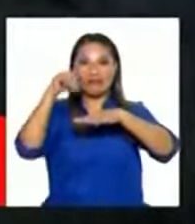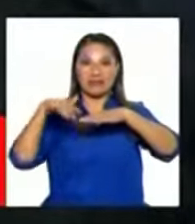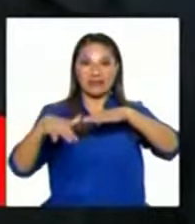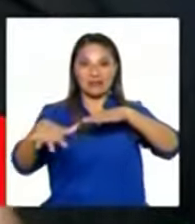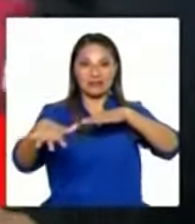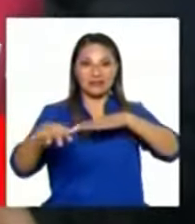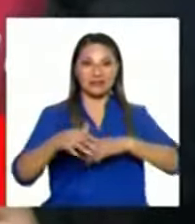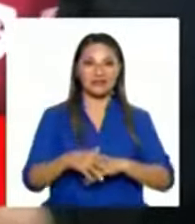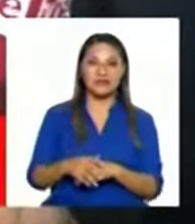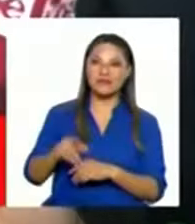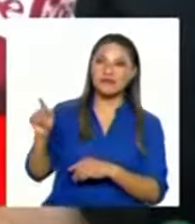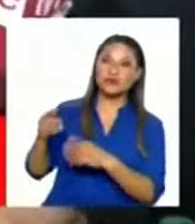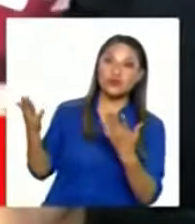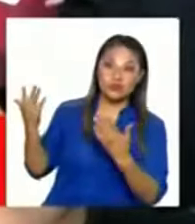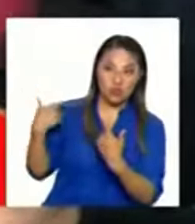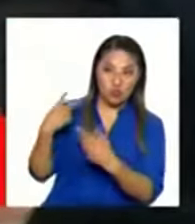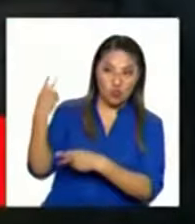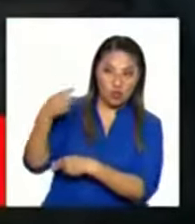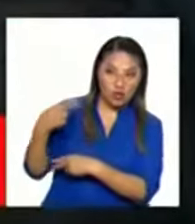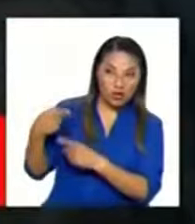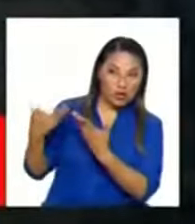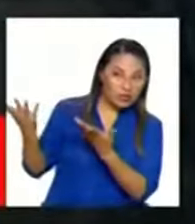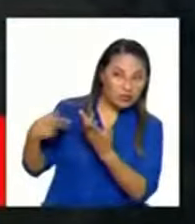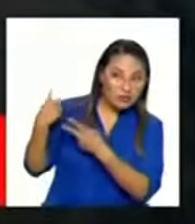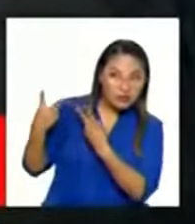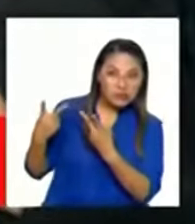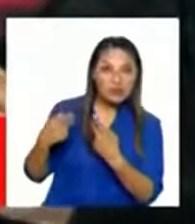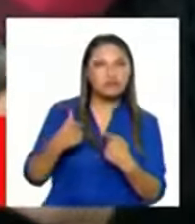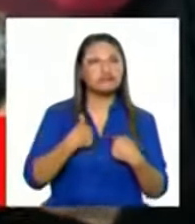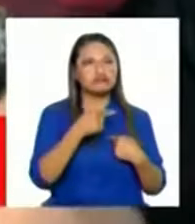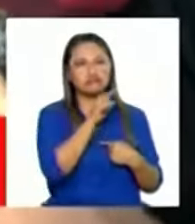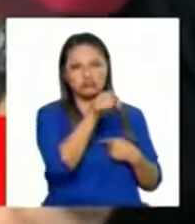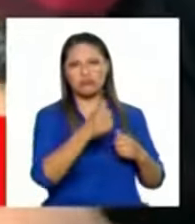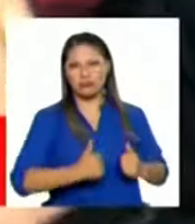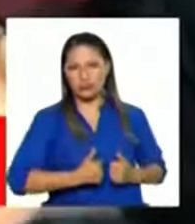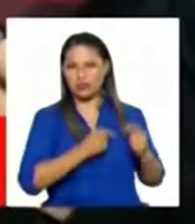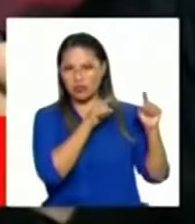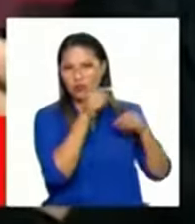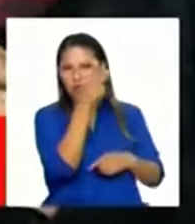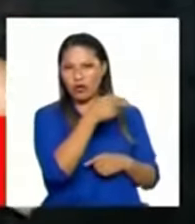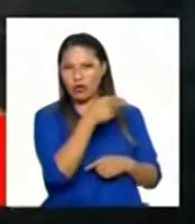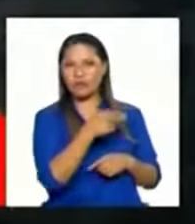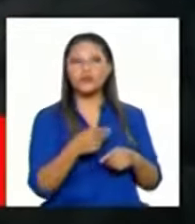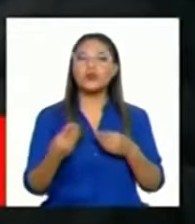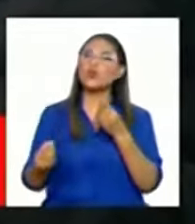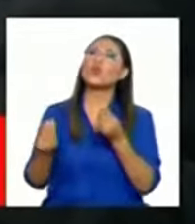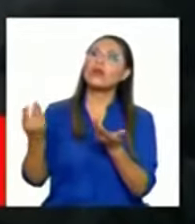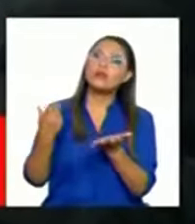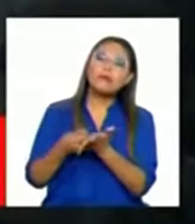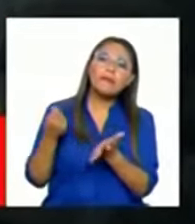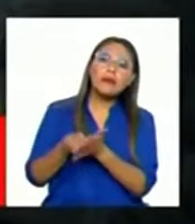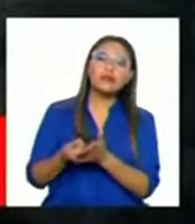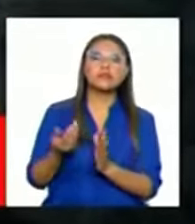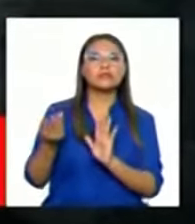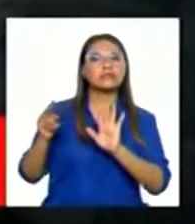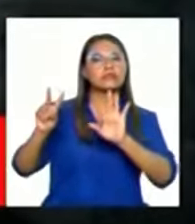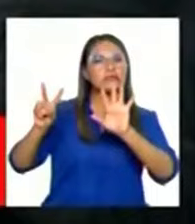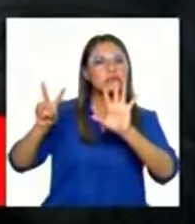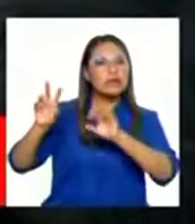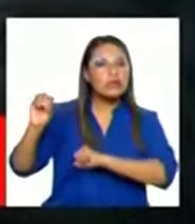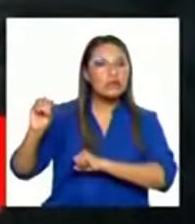Huancayo. A Huancayo. ¿Usted vive allá? ¿Va de visita? Vivo allá. ¿Y cuál es el precio que le han dicho para el pasaje? 70